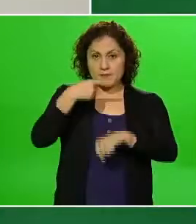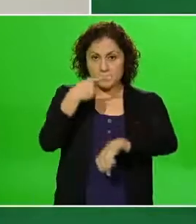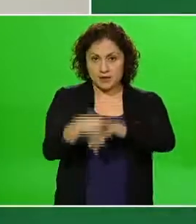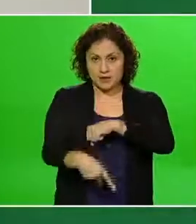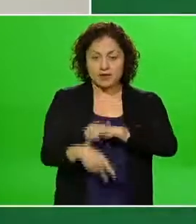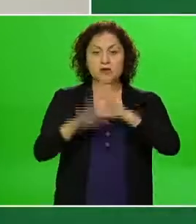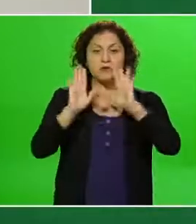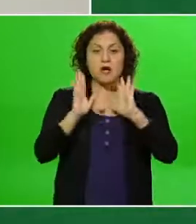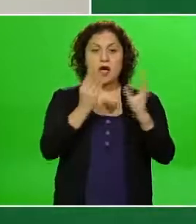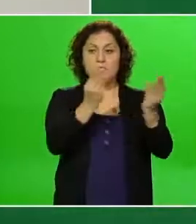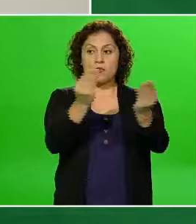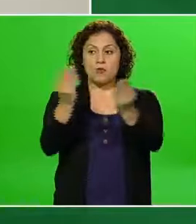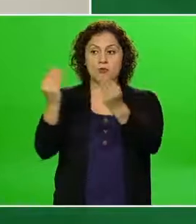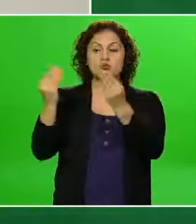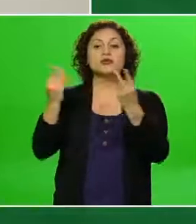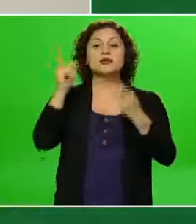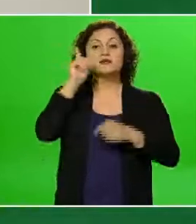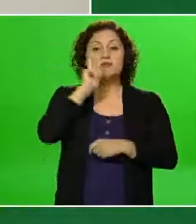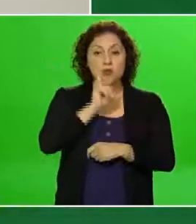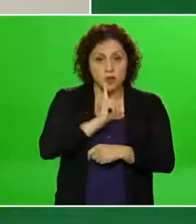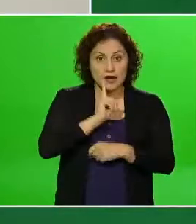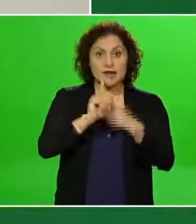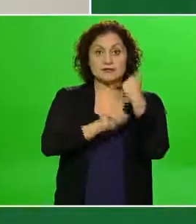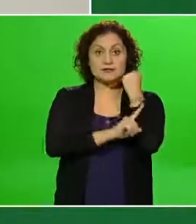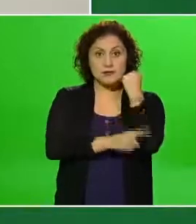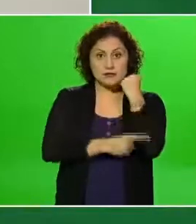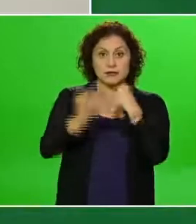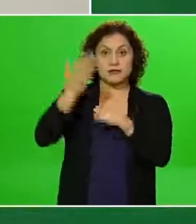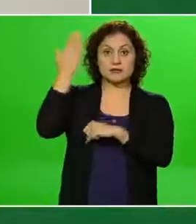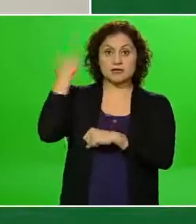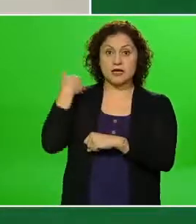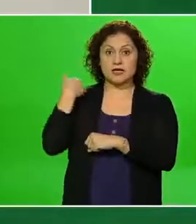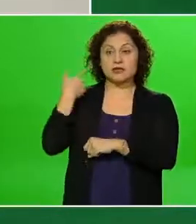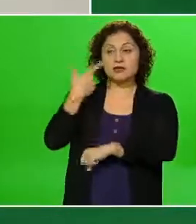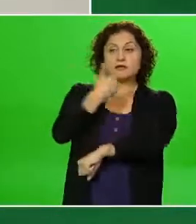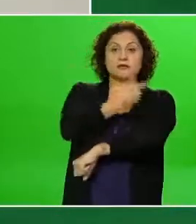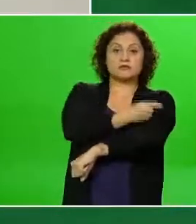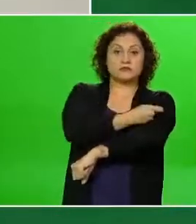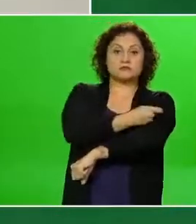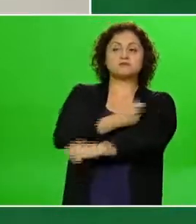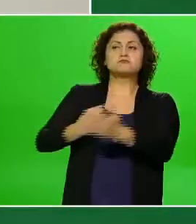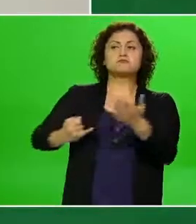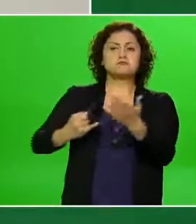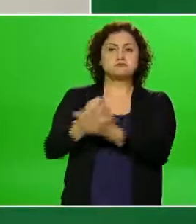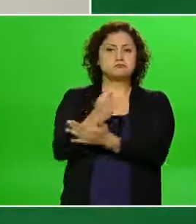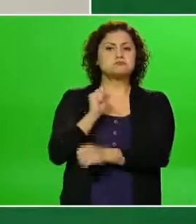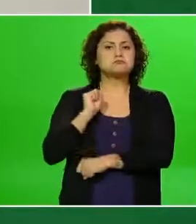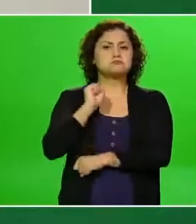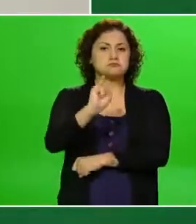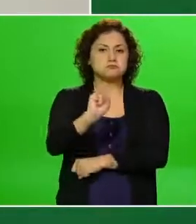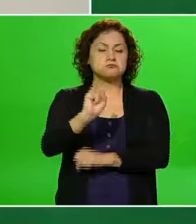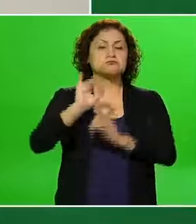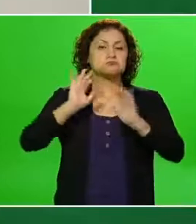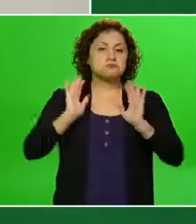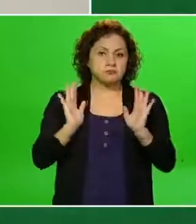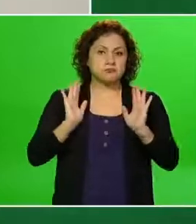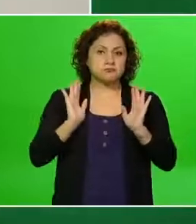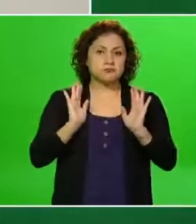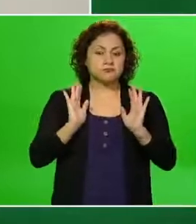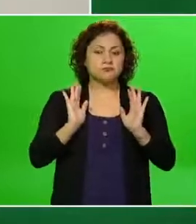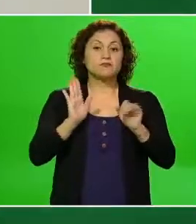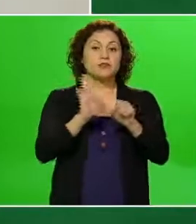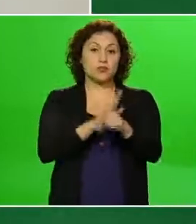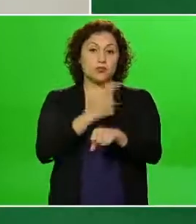trabajadoras de la salud que estaban embarazadas tomaron la decisión y accedieron a vacunarse. Por lo tanto,